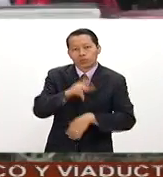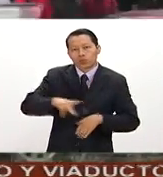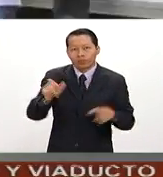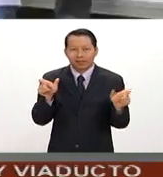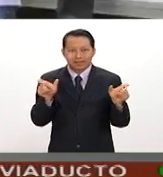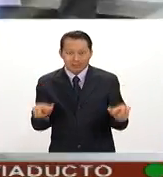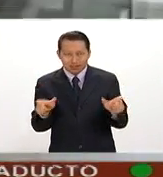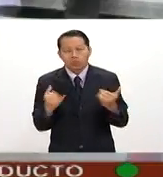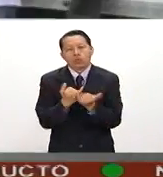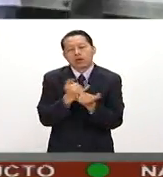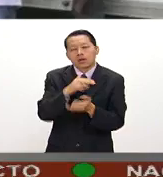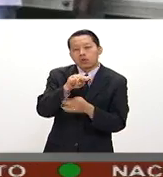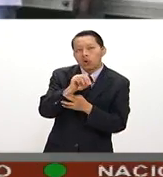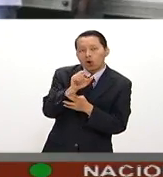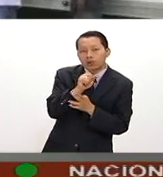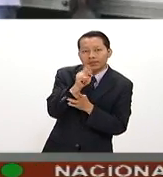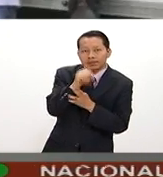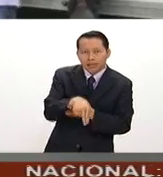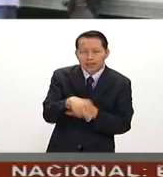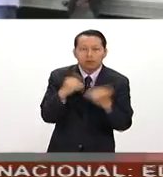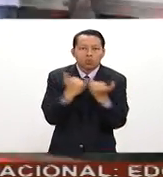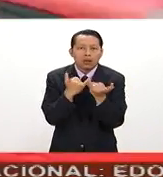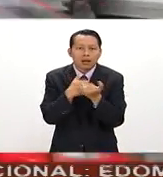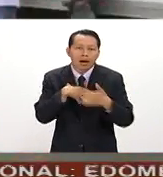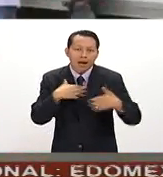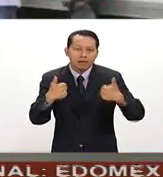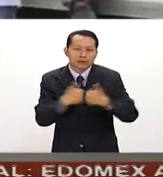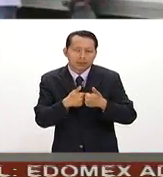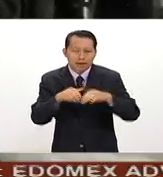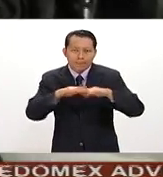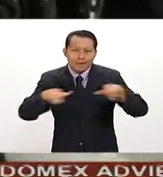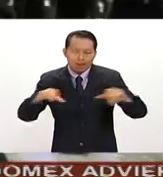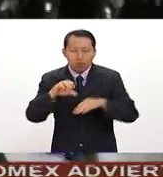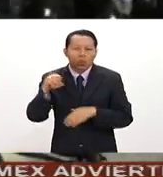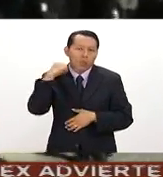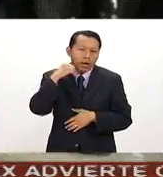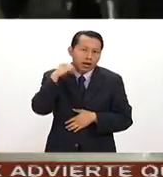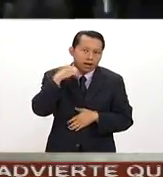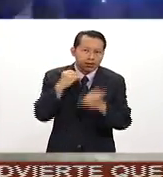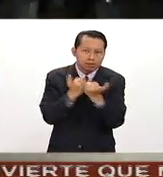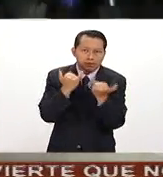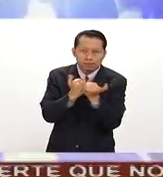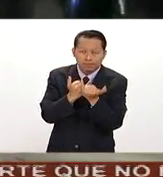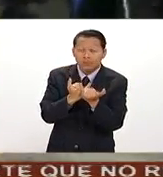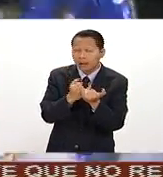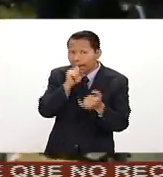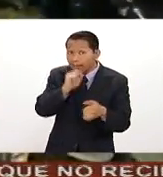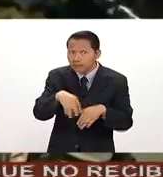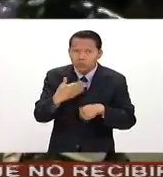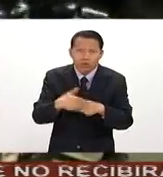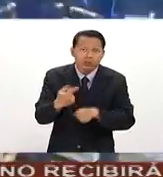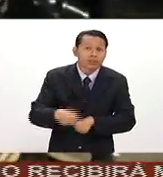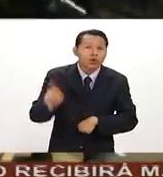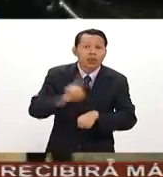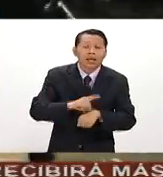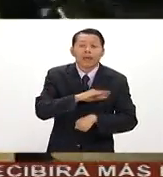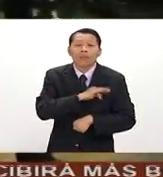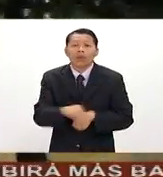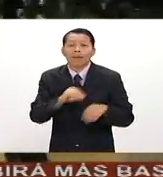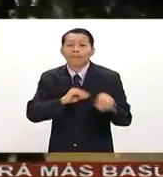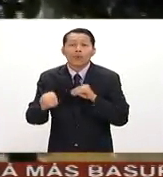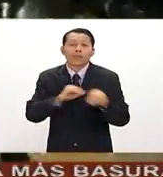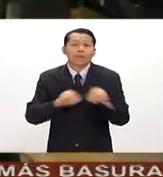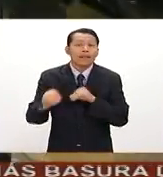Nochitlán, en la costa de Oaxaca, y se espera que para esos días también haga